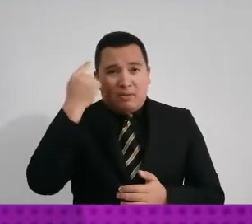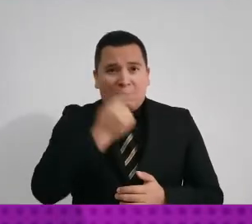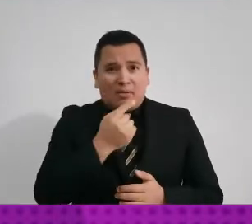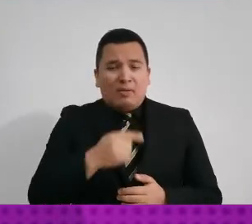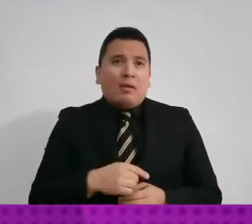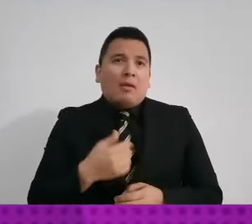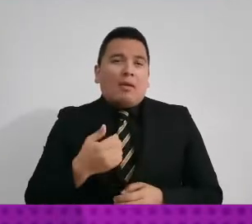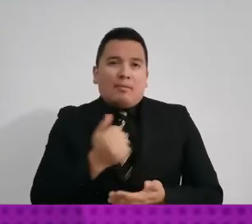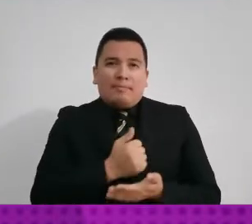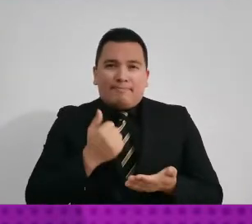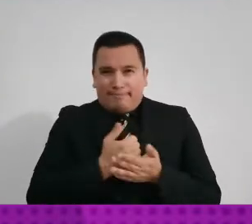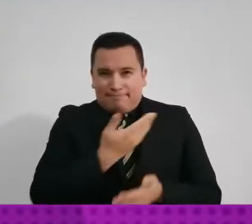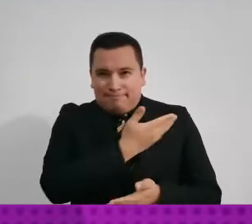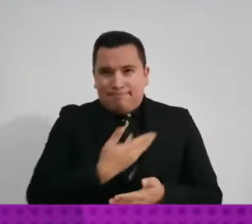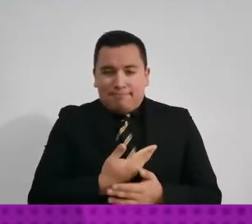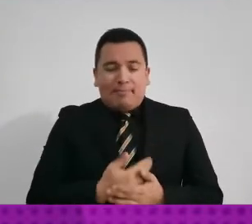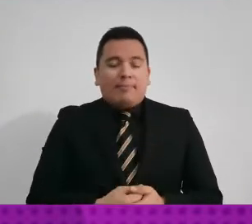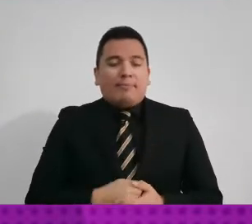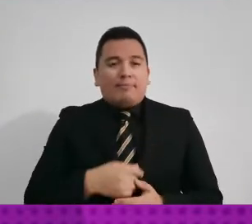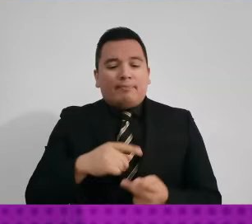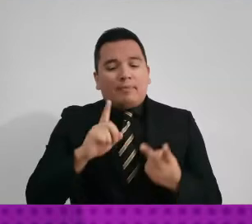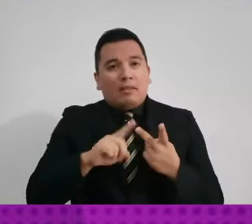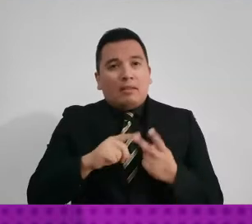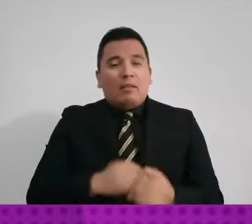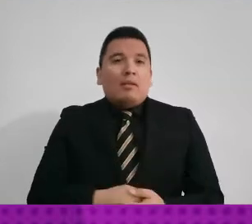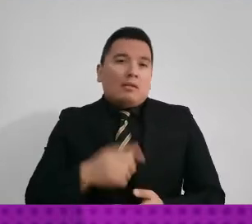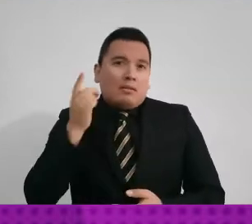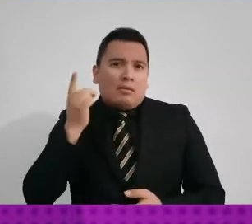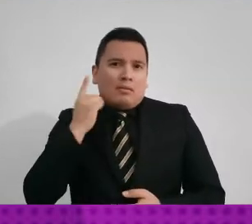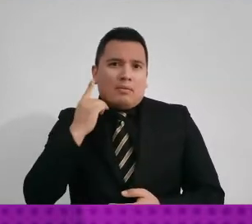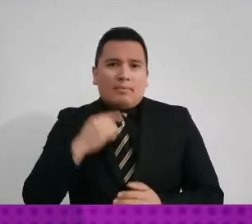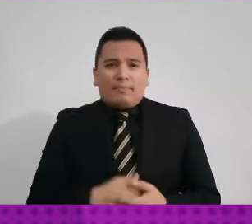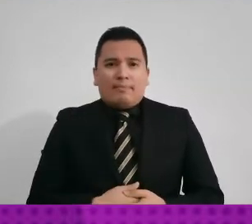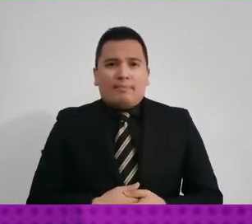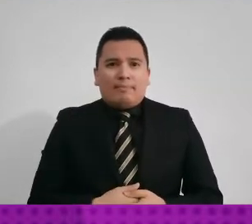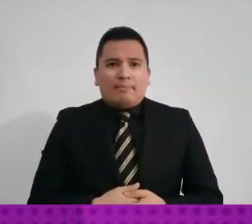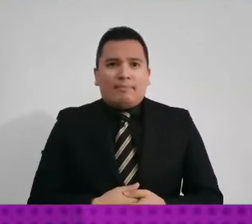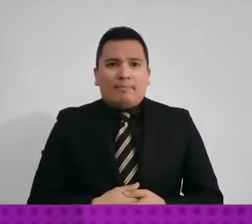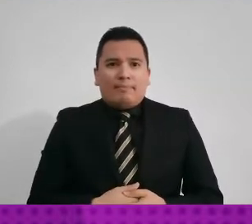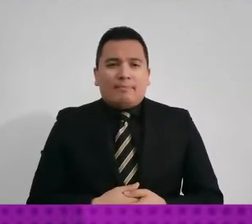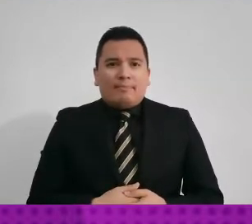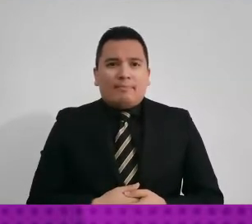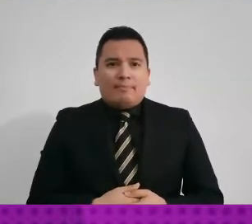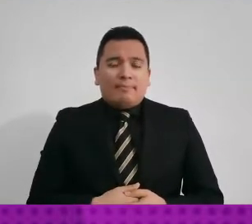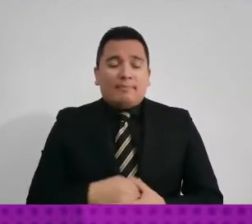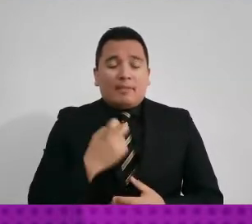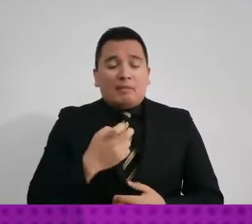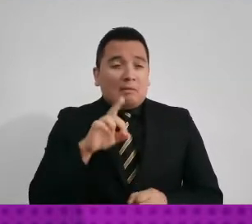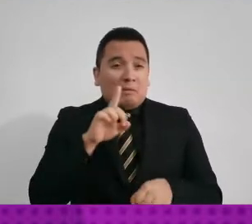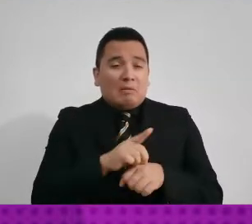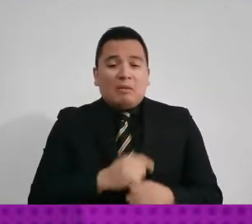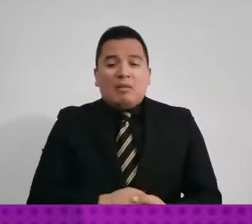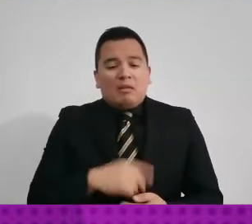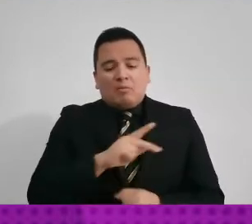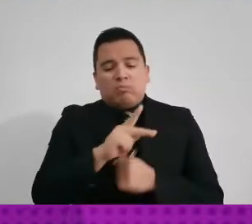elegir alcaldes, ayuntamientos y para elegir diputadas o diputados federales. Pero sí, ese